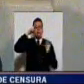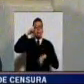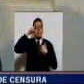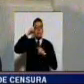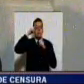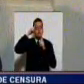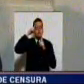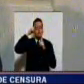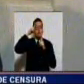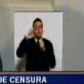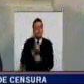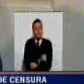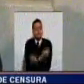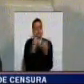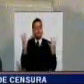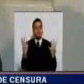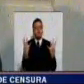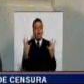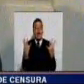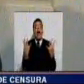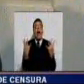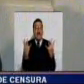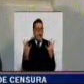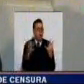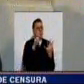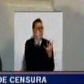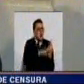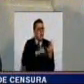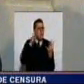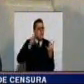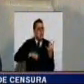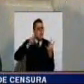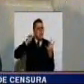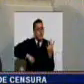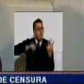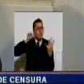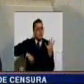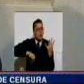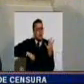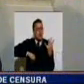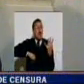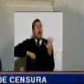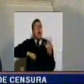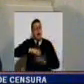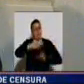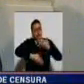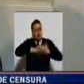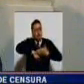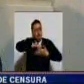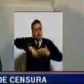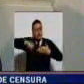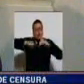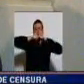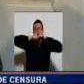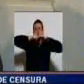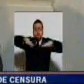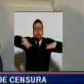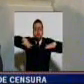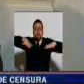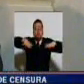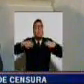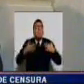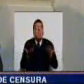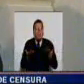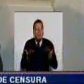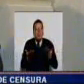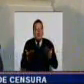plural busca, ante todo, hacer énfasis y determinar los procesos de contratación pública bajo senderos